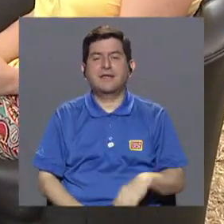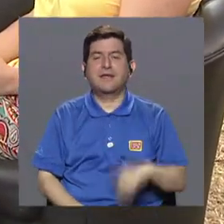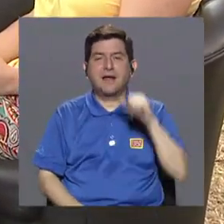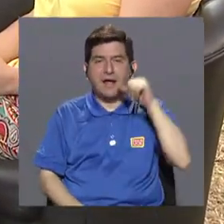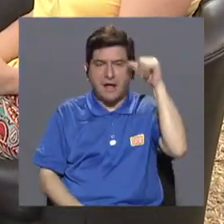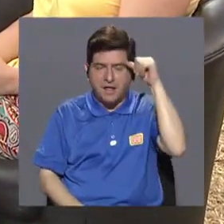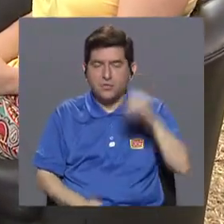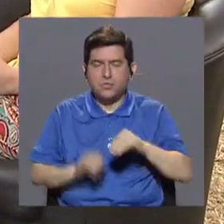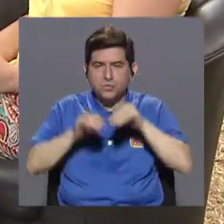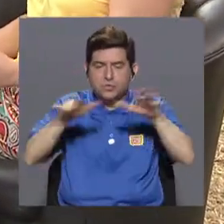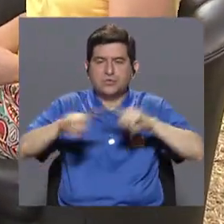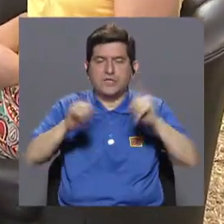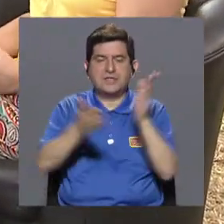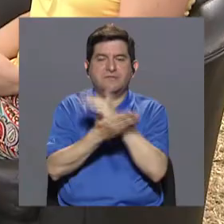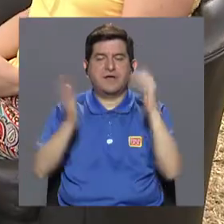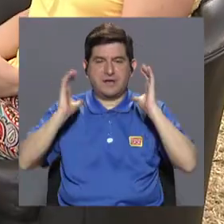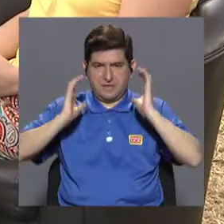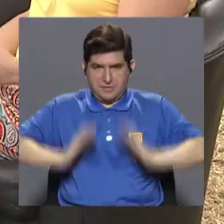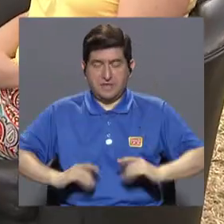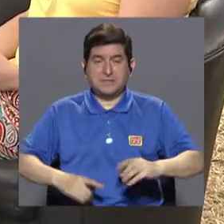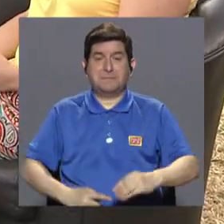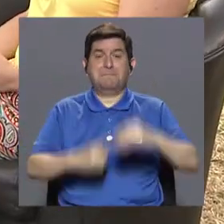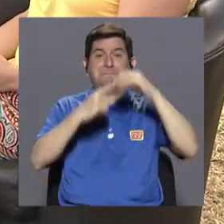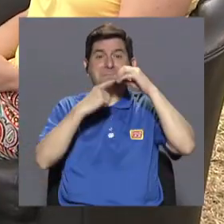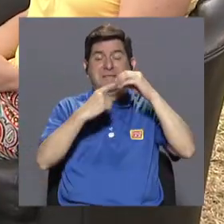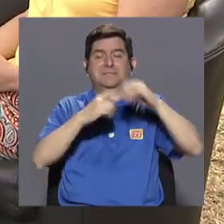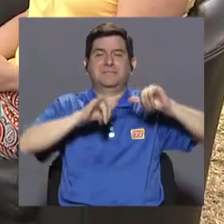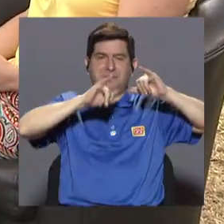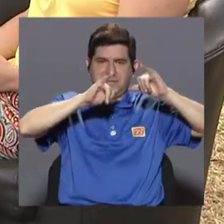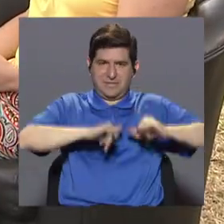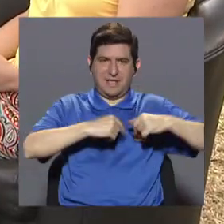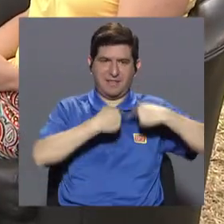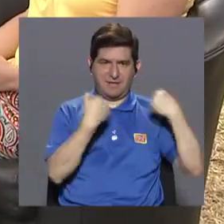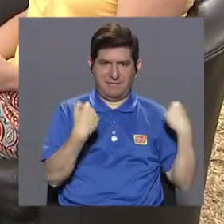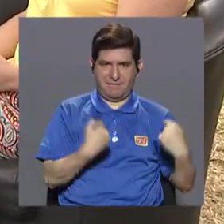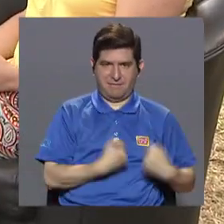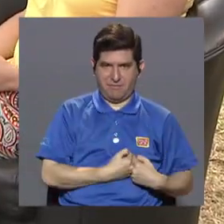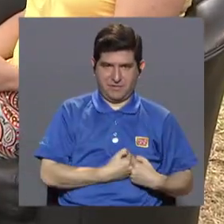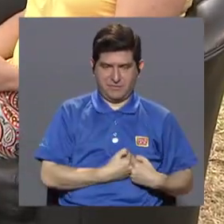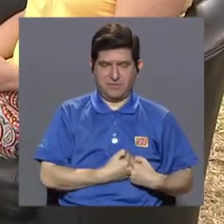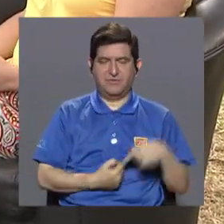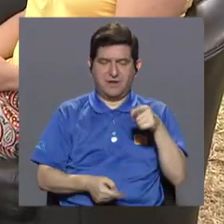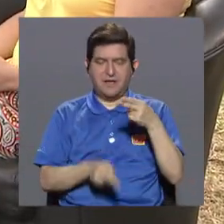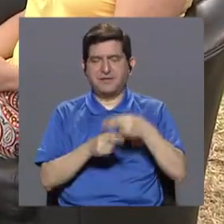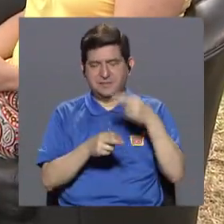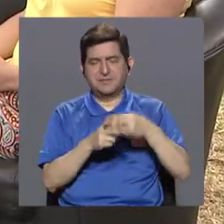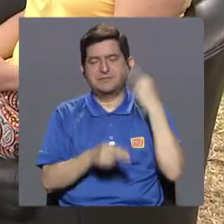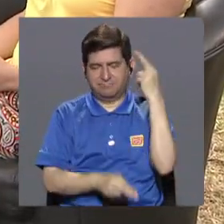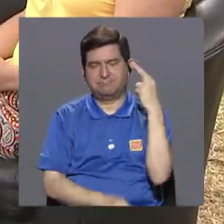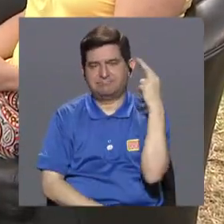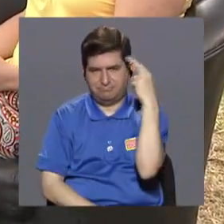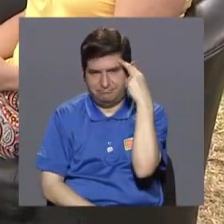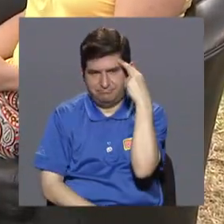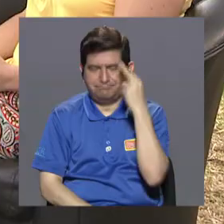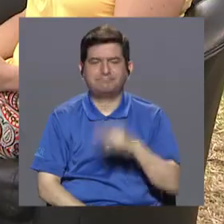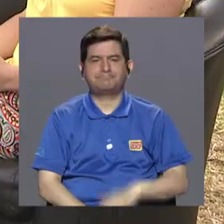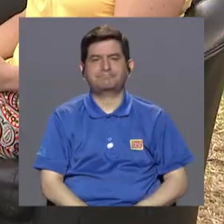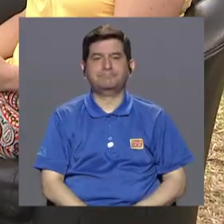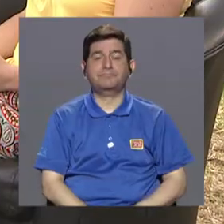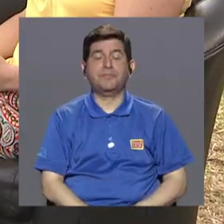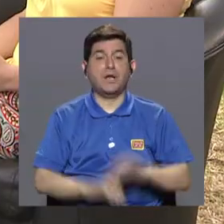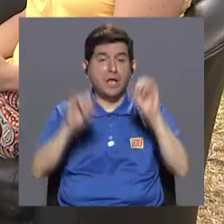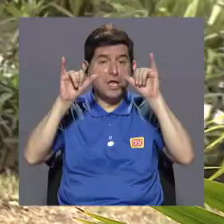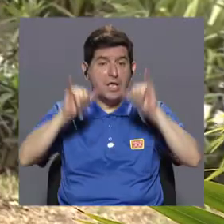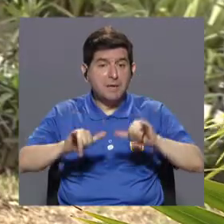varios órganos, pero principalmente alojarse en el corazón, por eso se llama gusano del corazón. Y así puede estar por